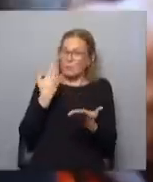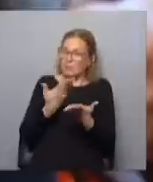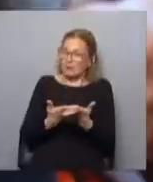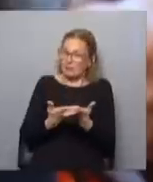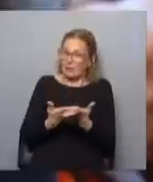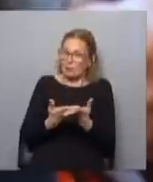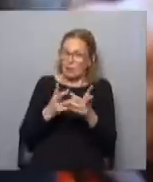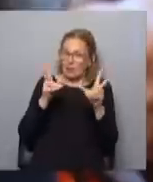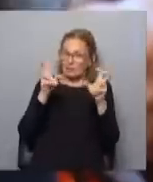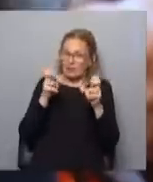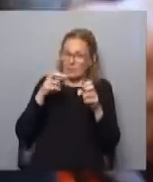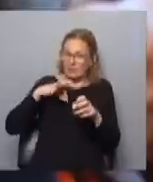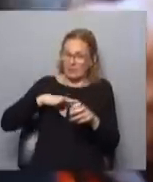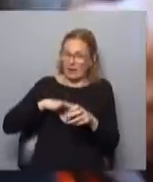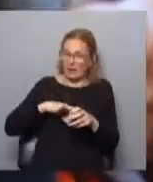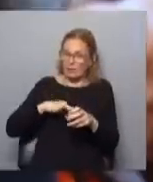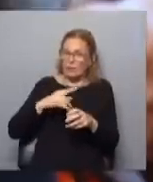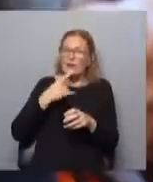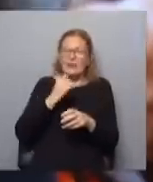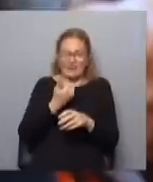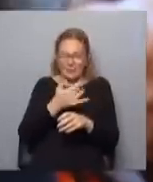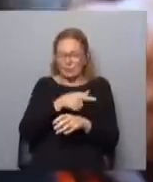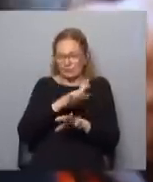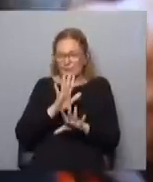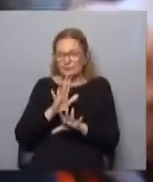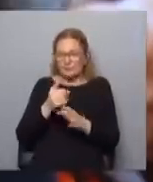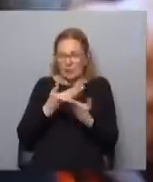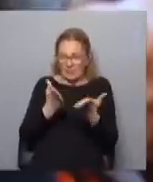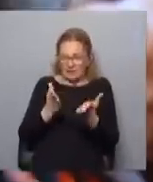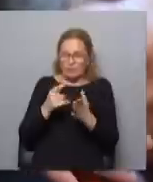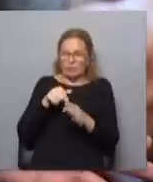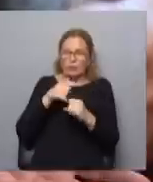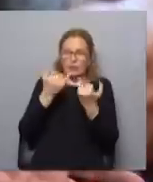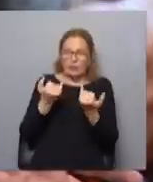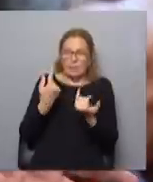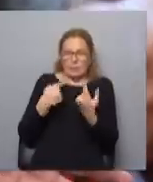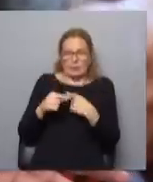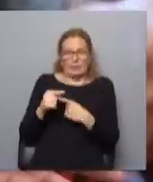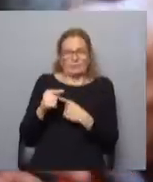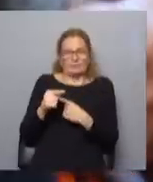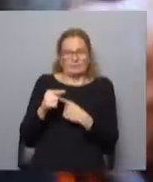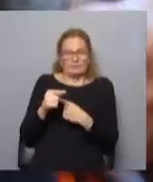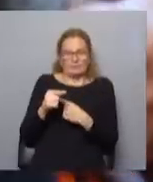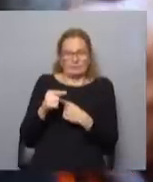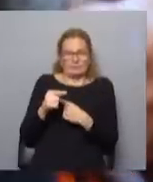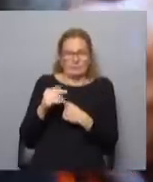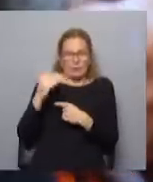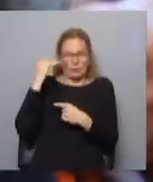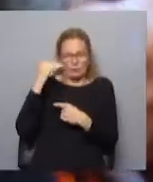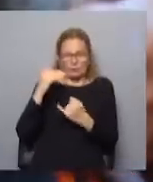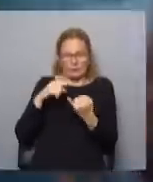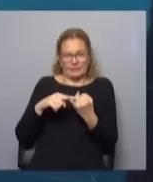de la caída del salario lo pongo como ejemplo porque apareció en estos días pero docentes